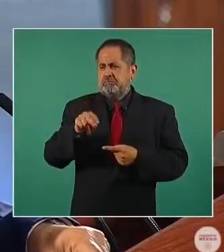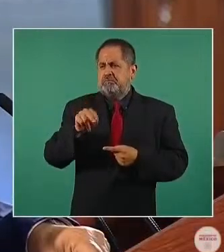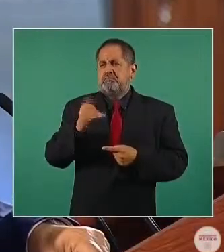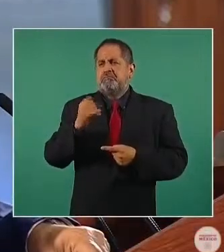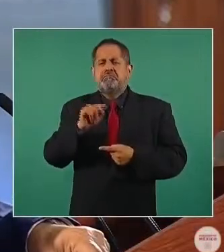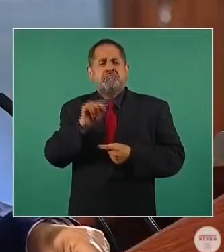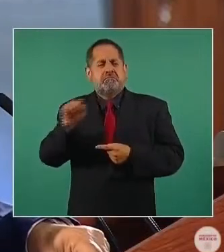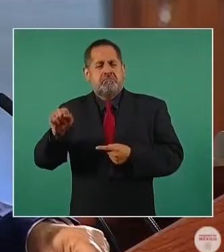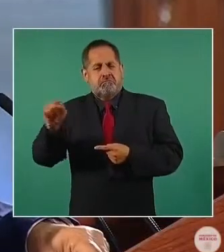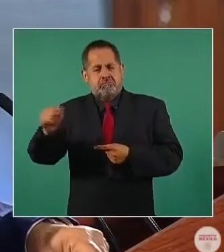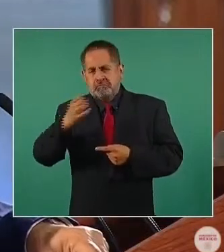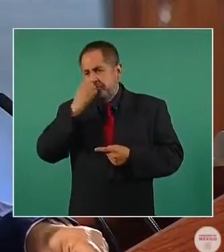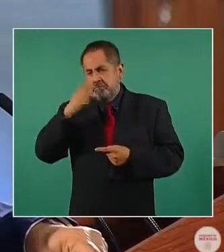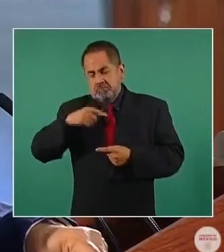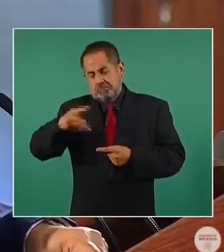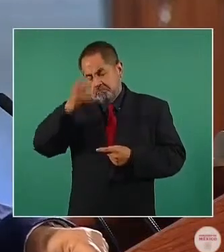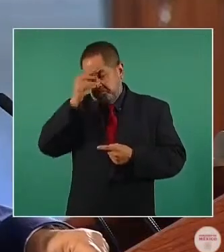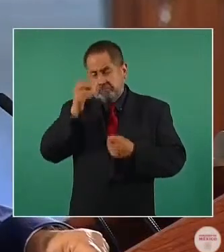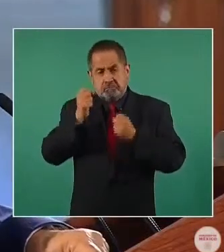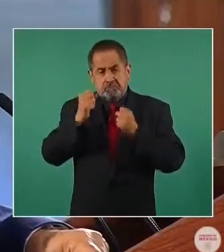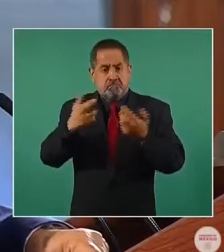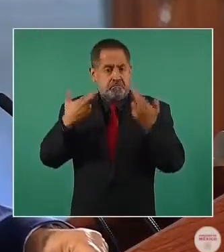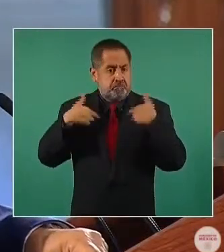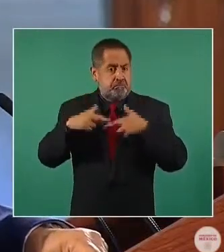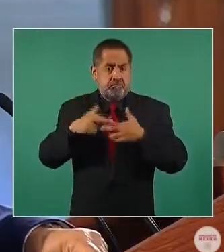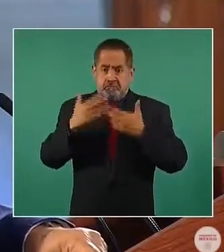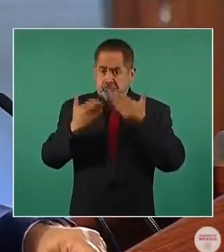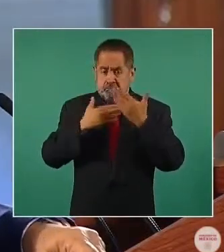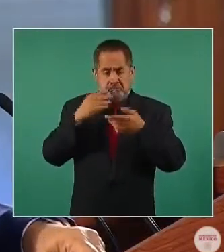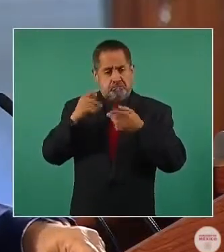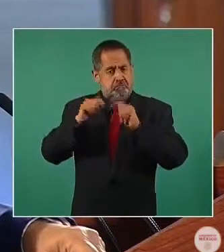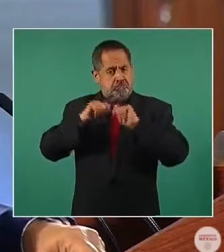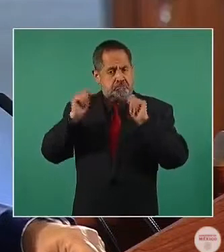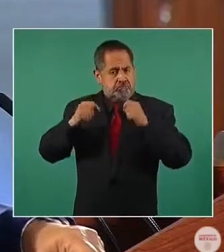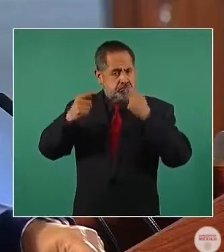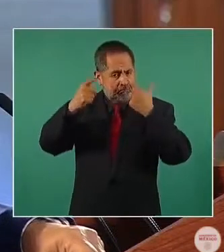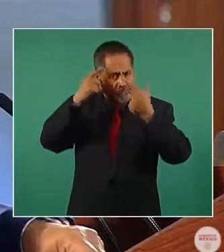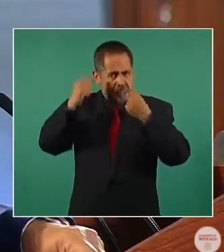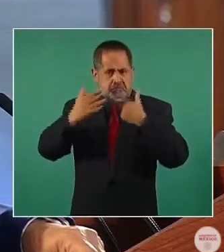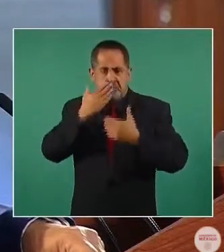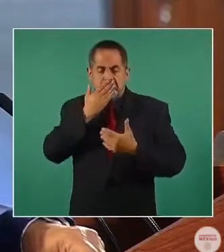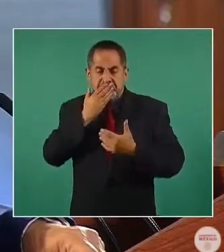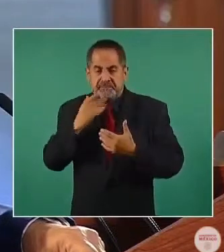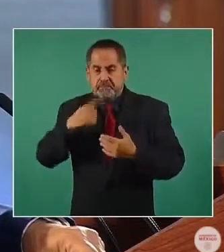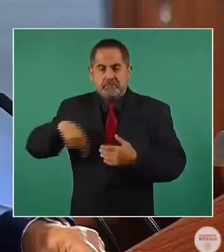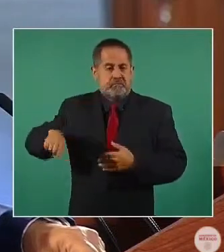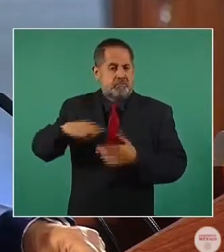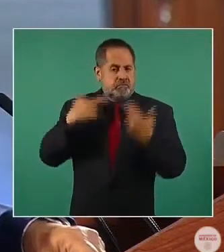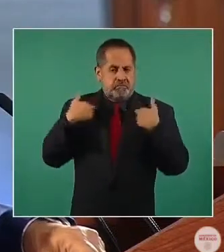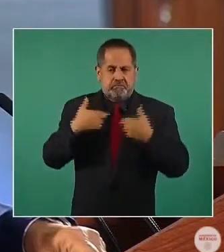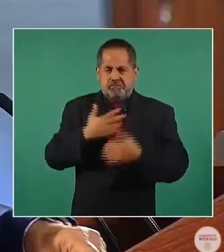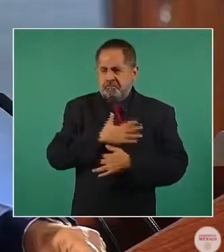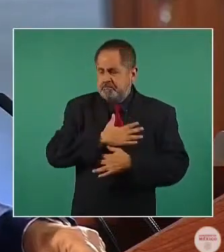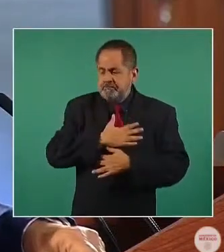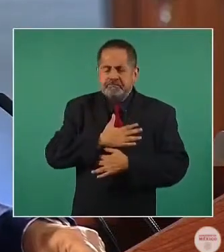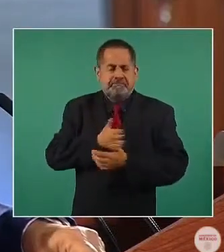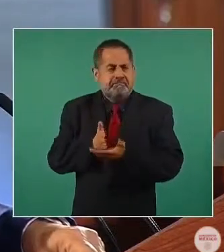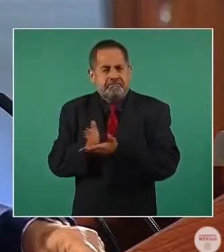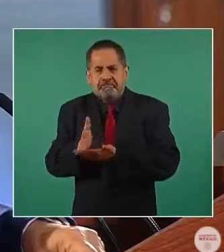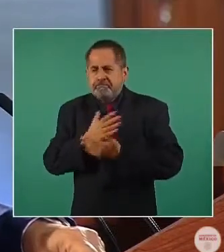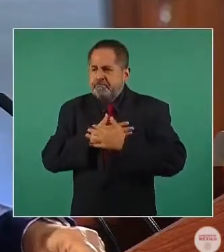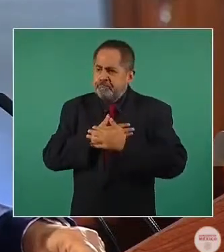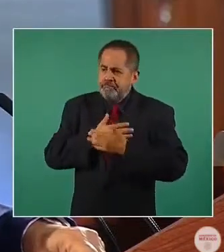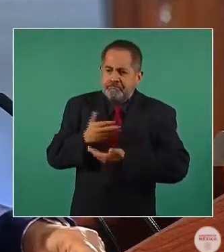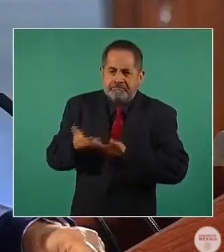otras normales. Son maestras, maestros con mucha vocación